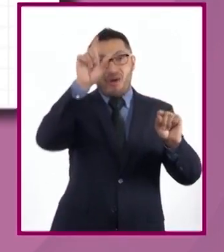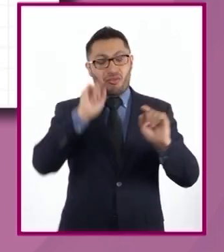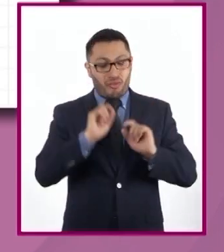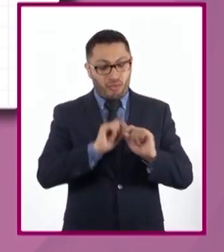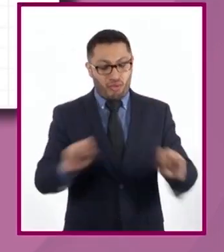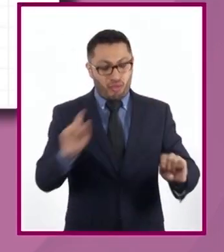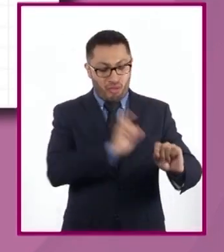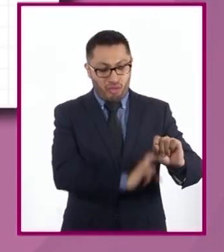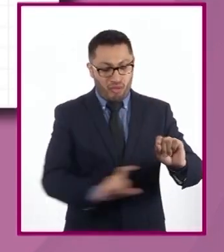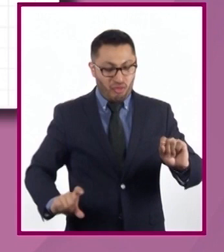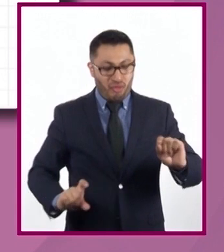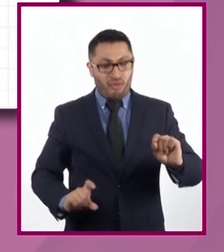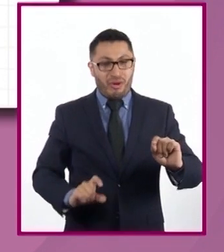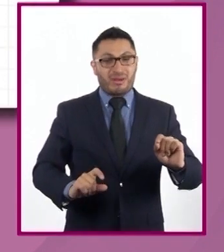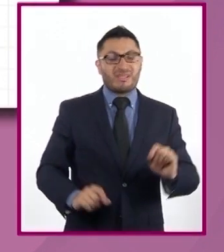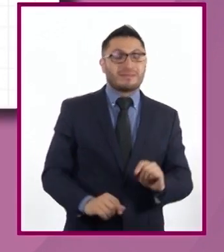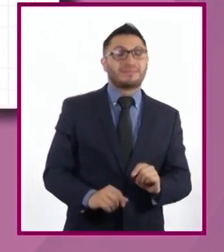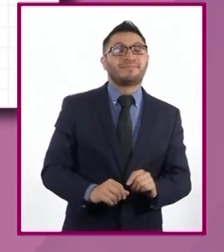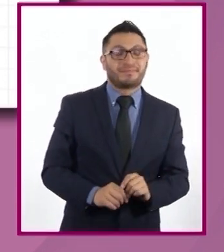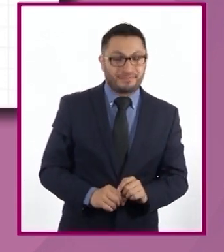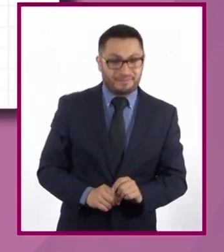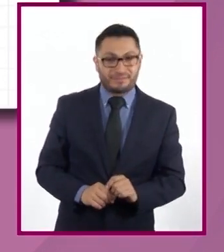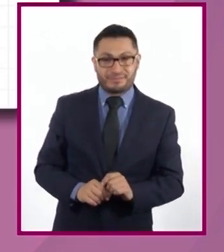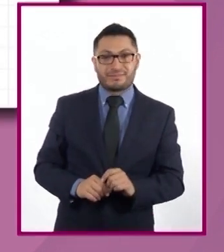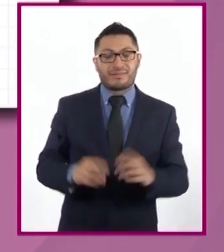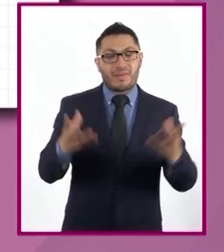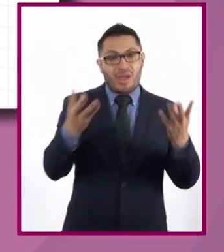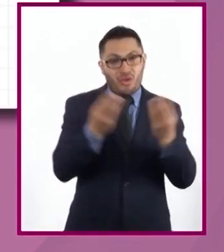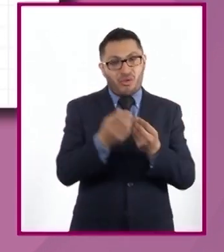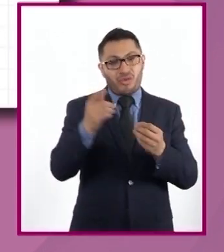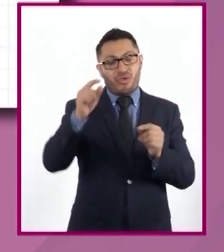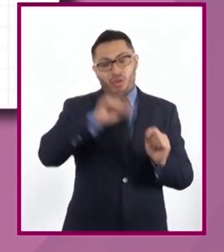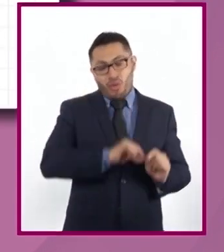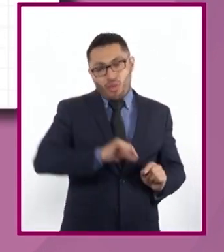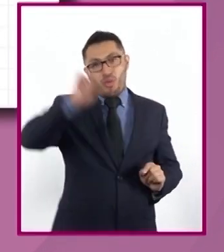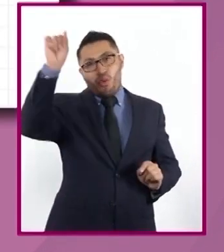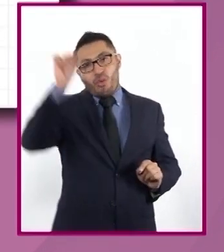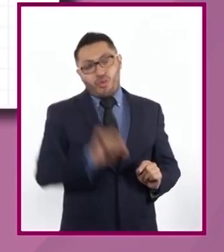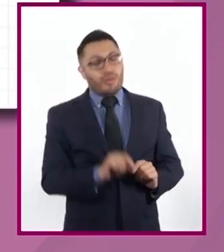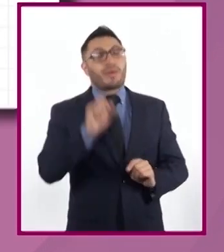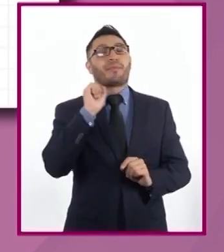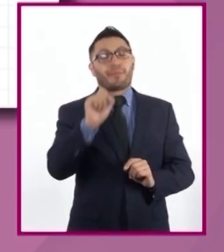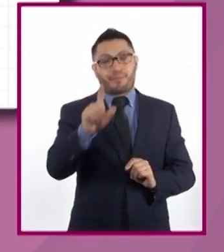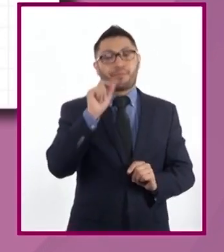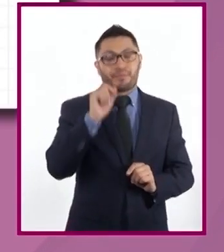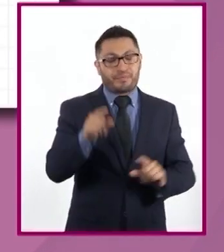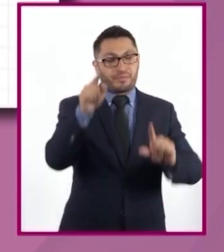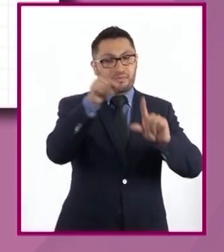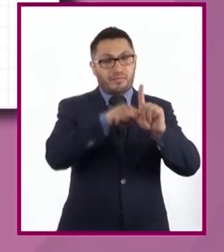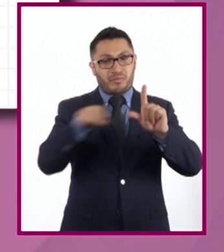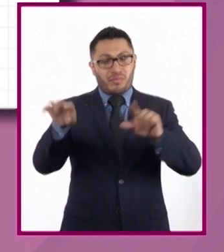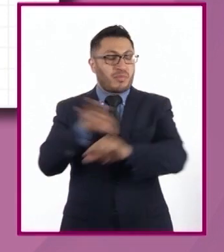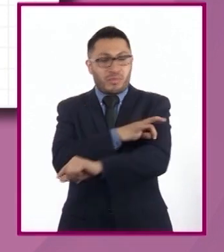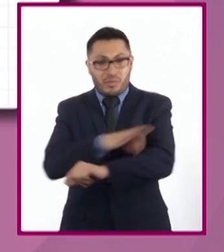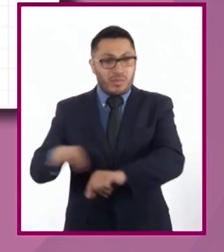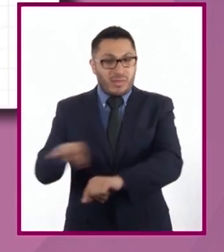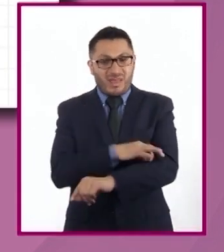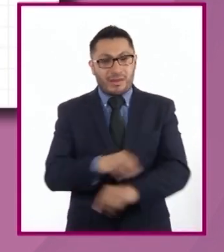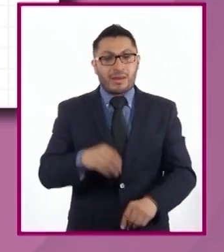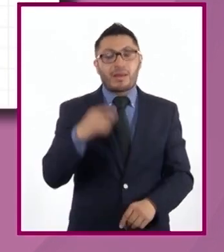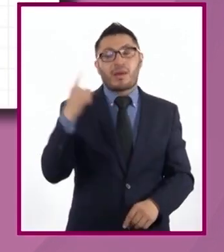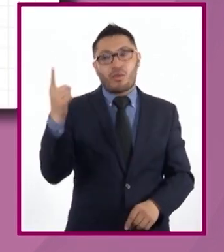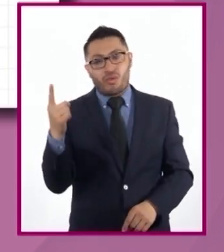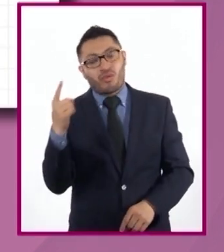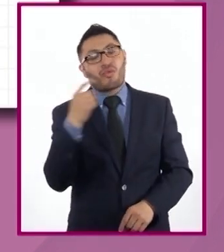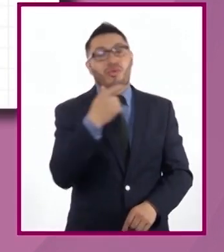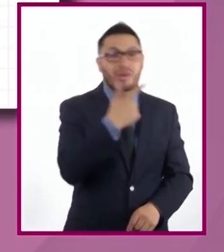paralelas, en lados alternos de la transversal, y tienen la misma medida entre sí. Son el 1 con